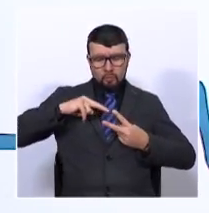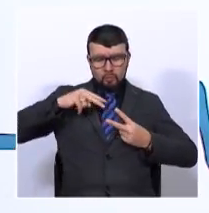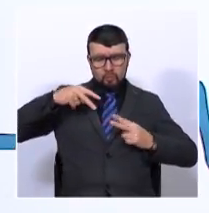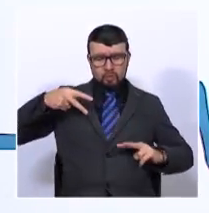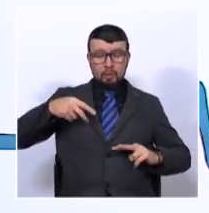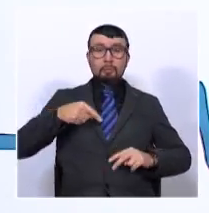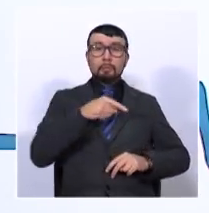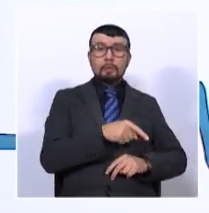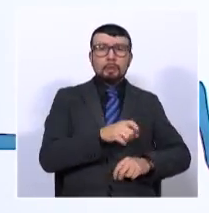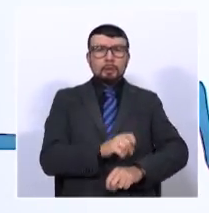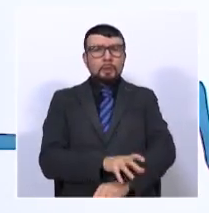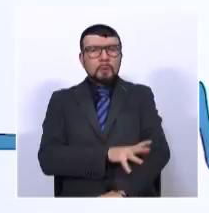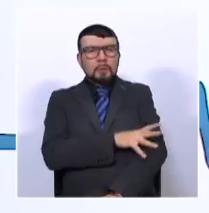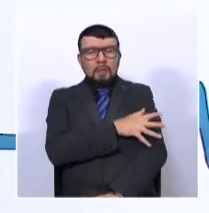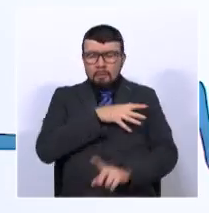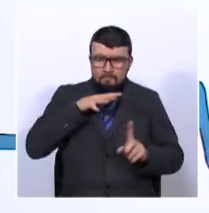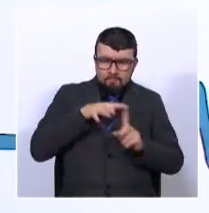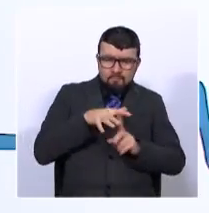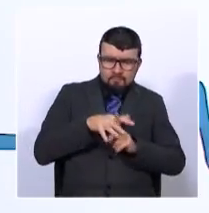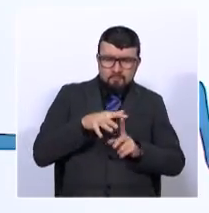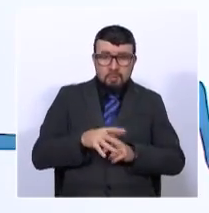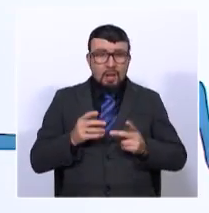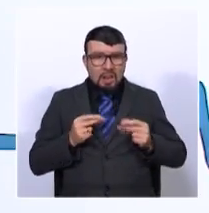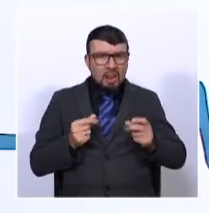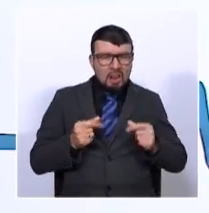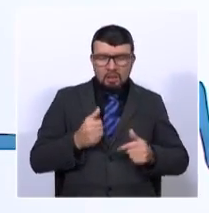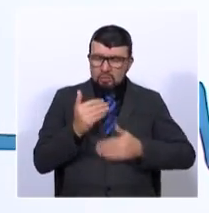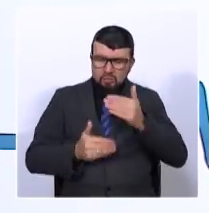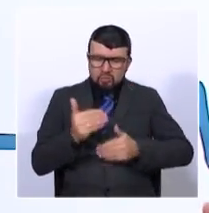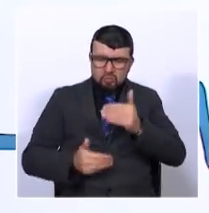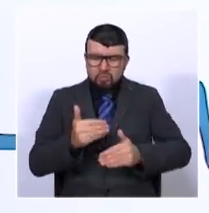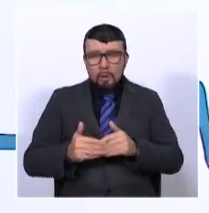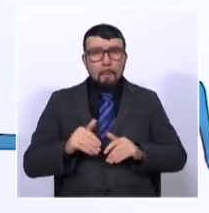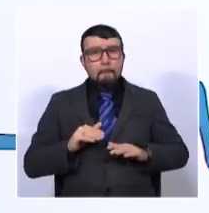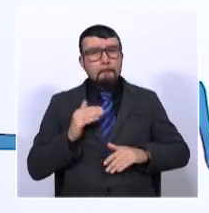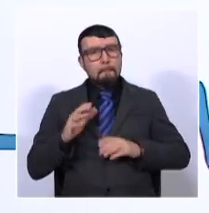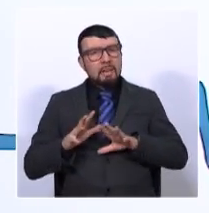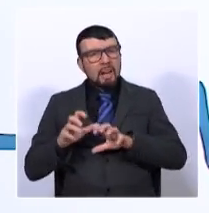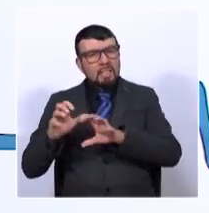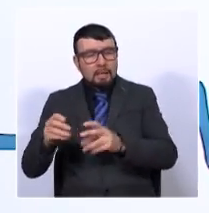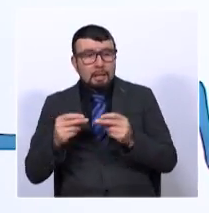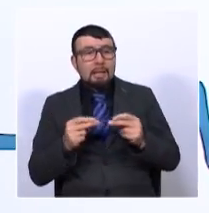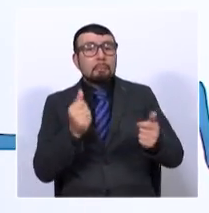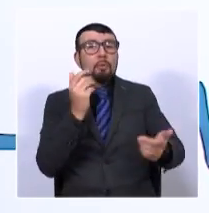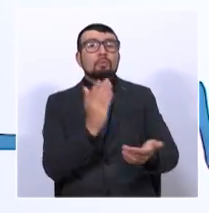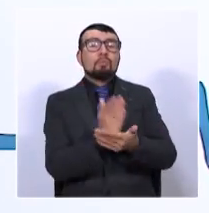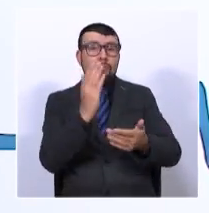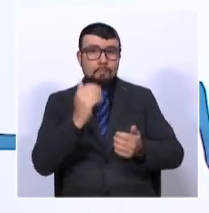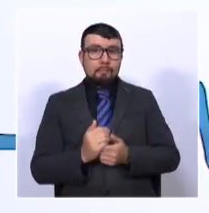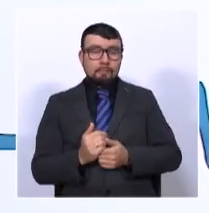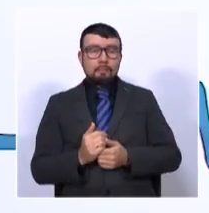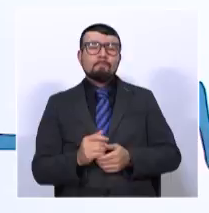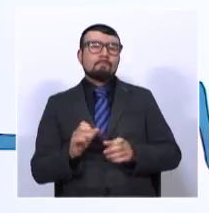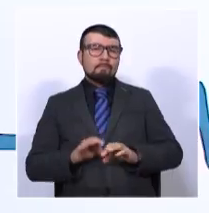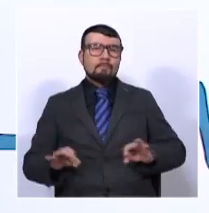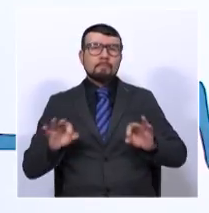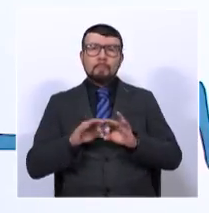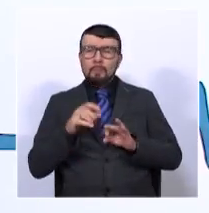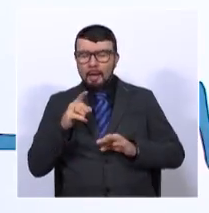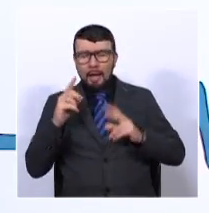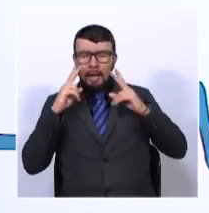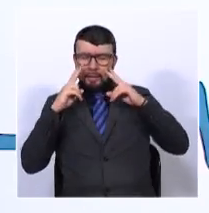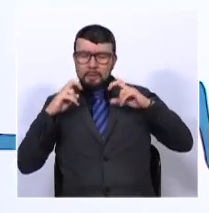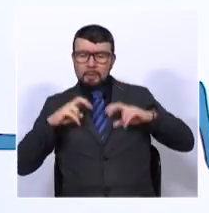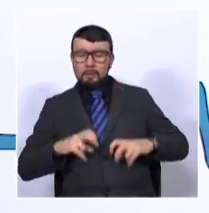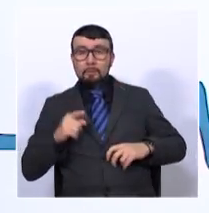emociones aceleran muchos de estos procesos. Por eso es tan importante que tengamos ese contexto, por lo